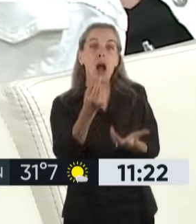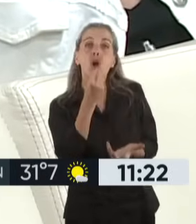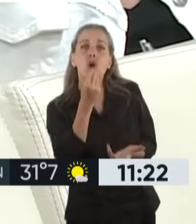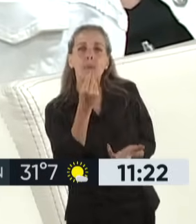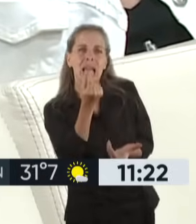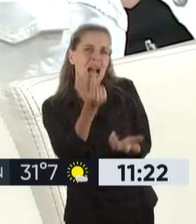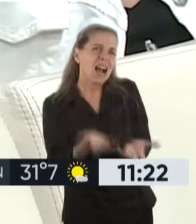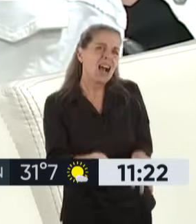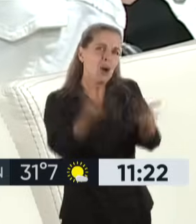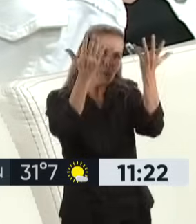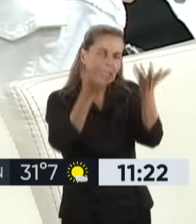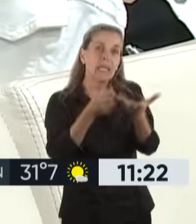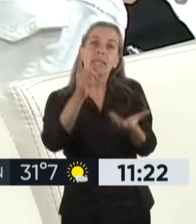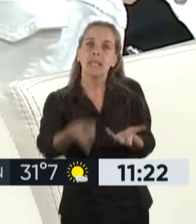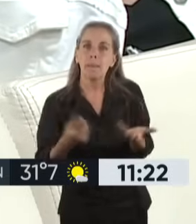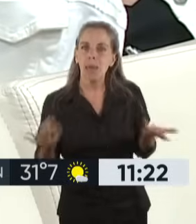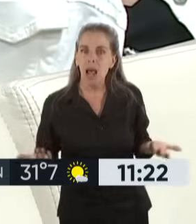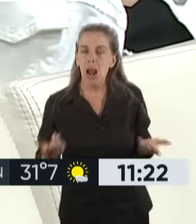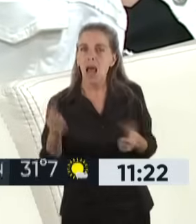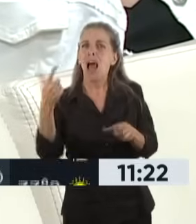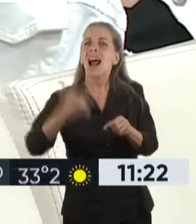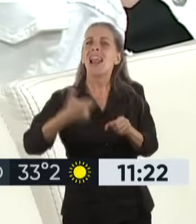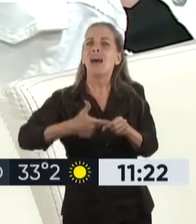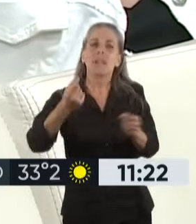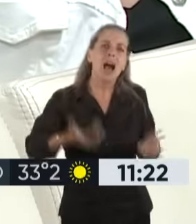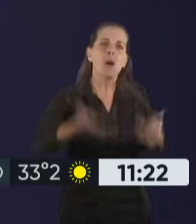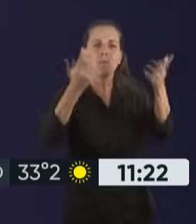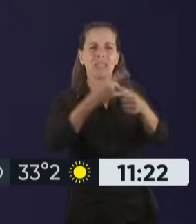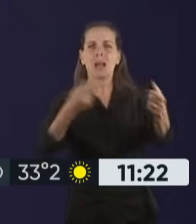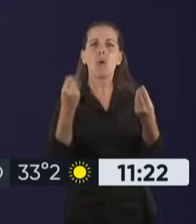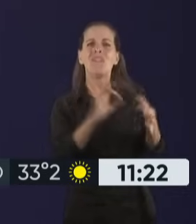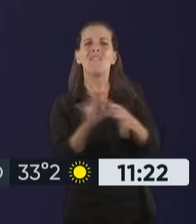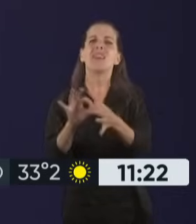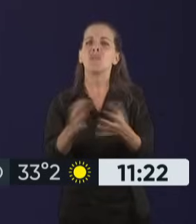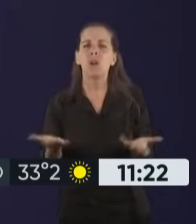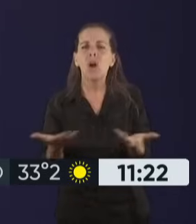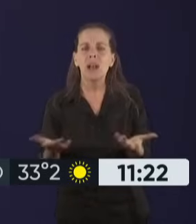alimentos y también el aumento de los combustibles? Gracias.